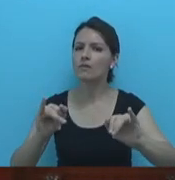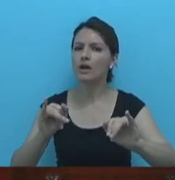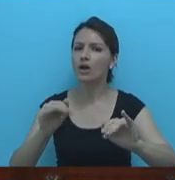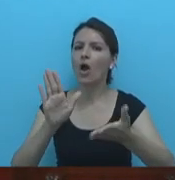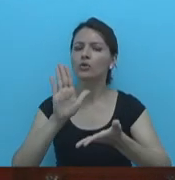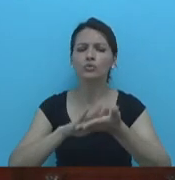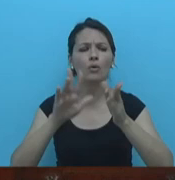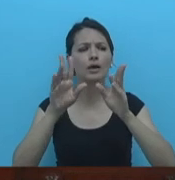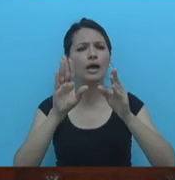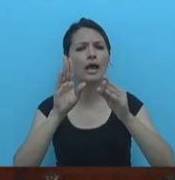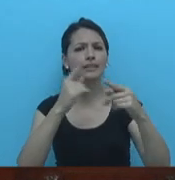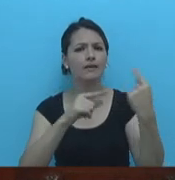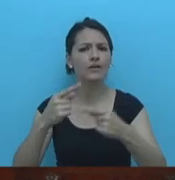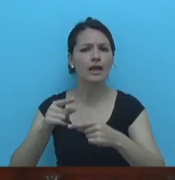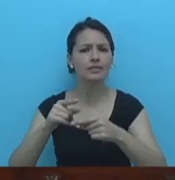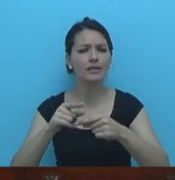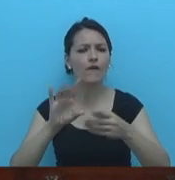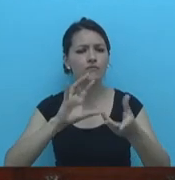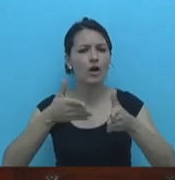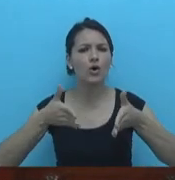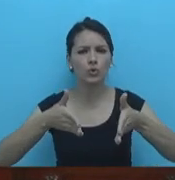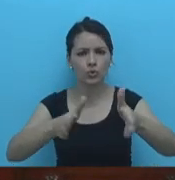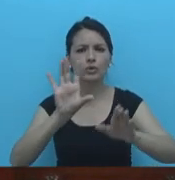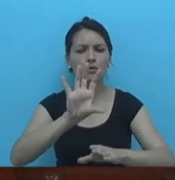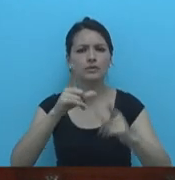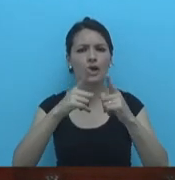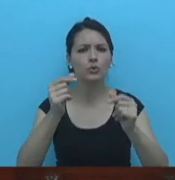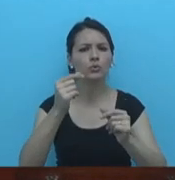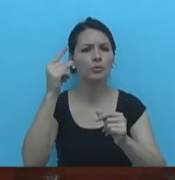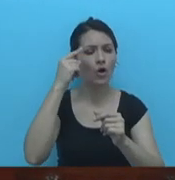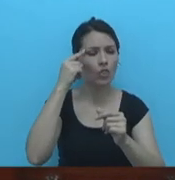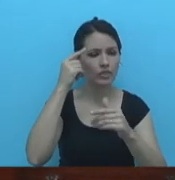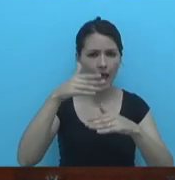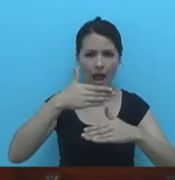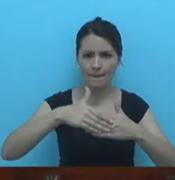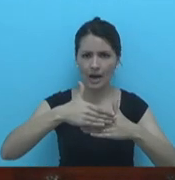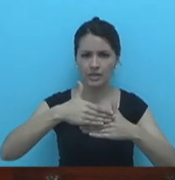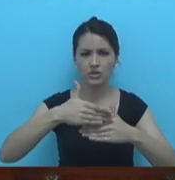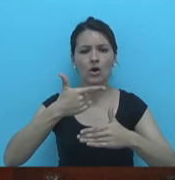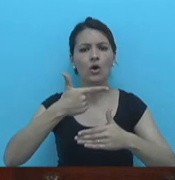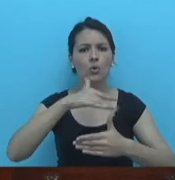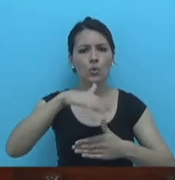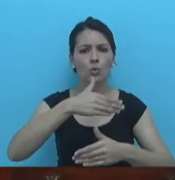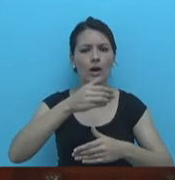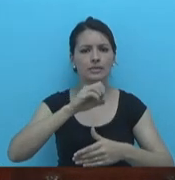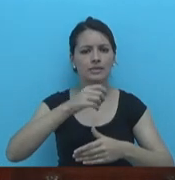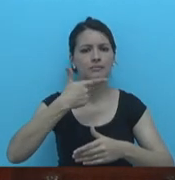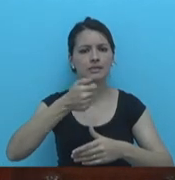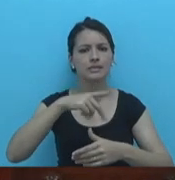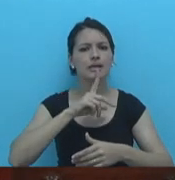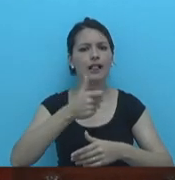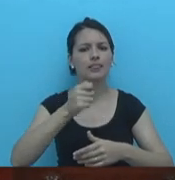sobre distintos aspectos de la ruta provincial 10, en particular tramo que va desde Santa Clara de Buenavista hasta la conexión con